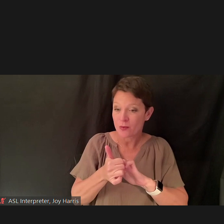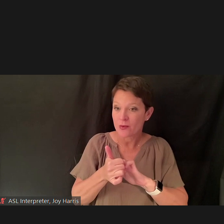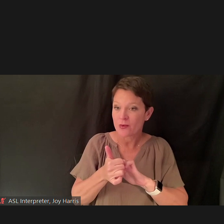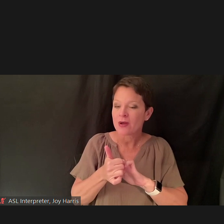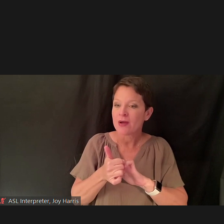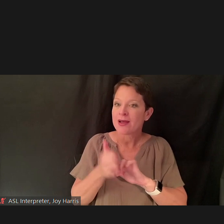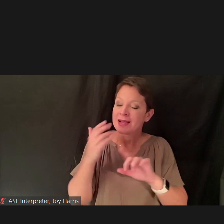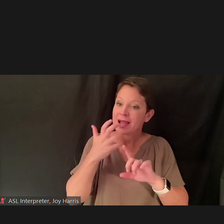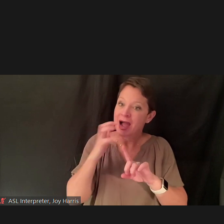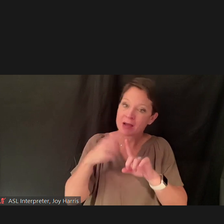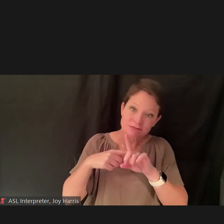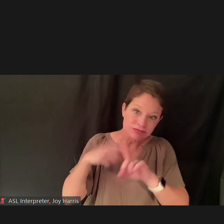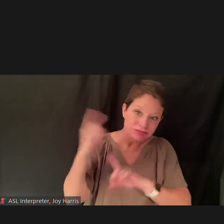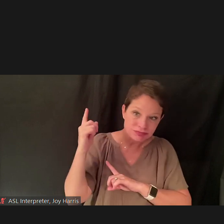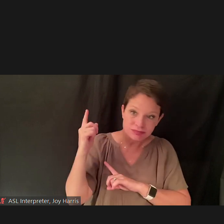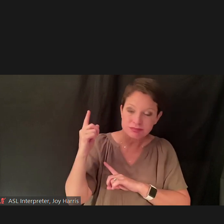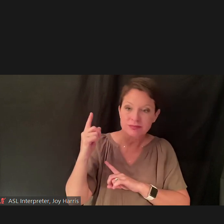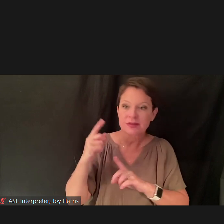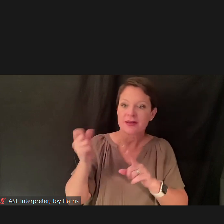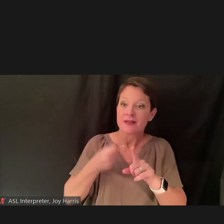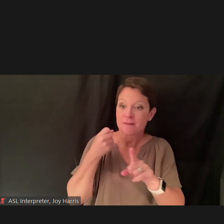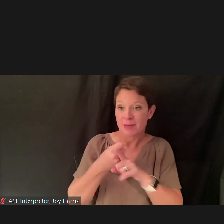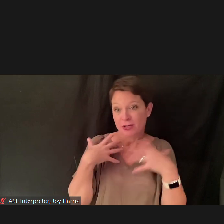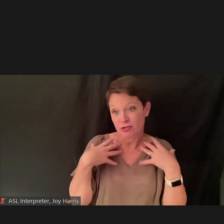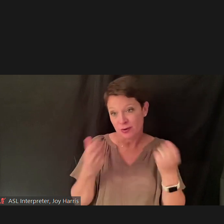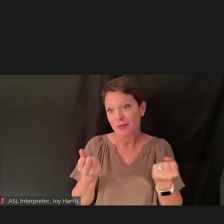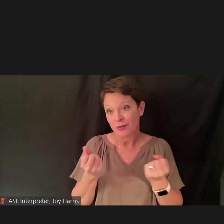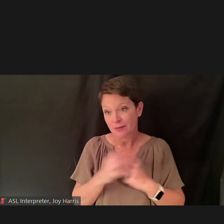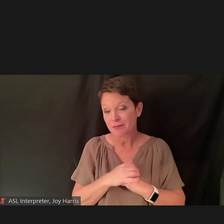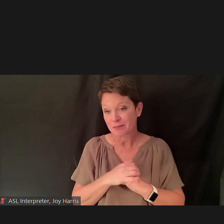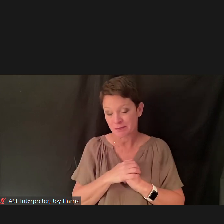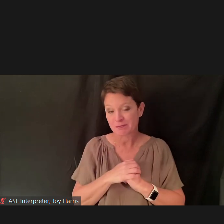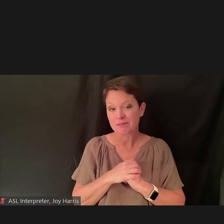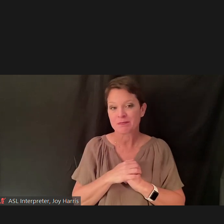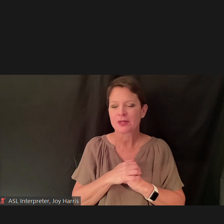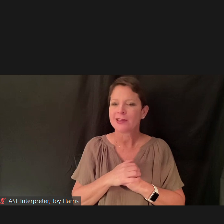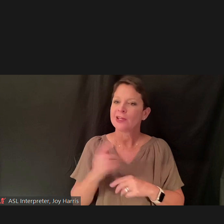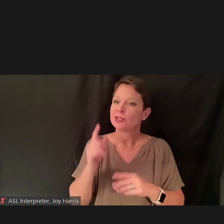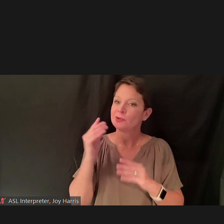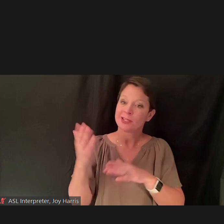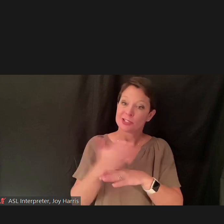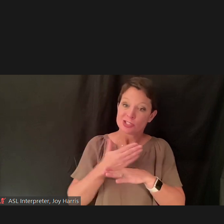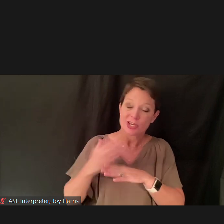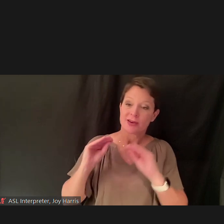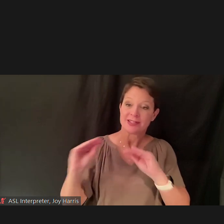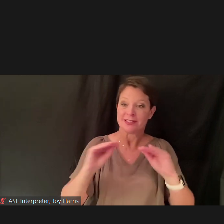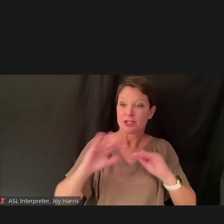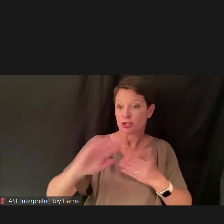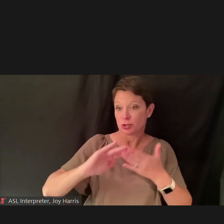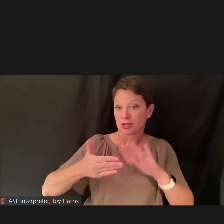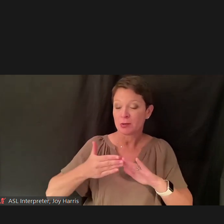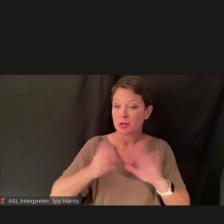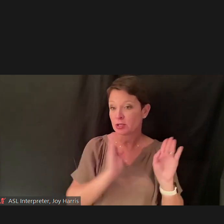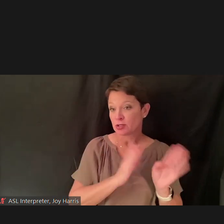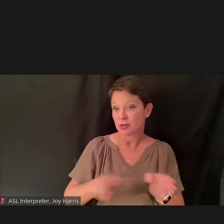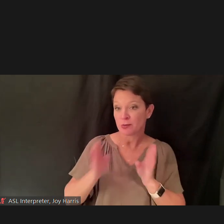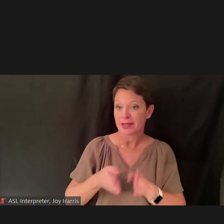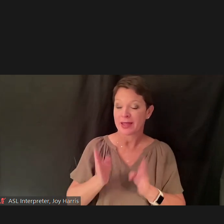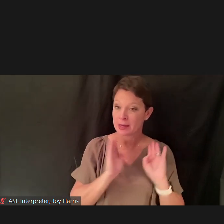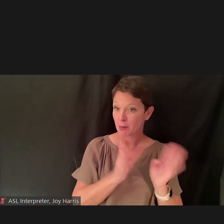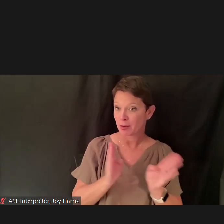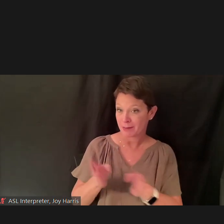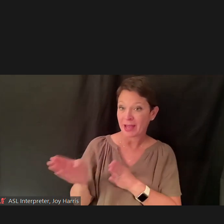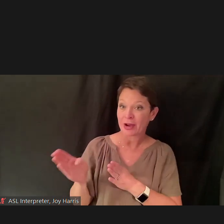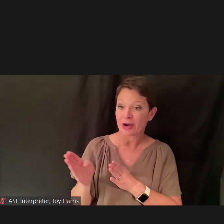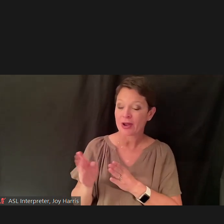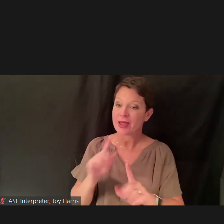can Esperamos que estas compete personas le puedan in the brindar future información precisa y dar and información cheer the sobre teacher calor community to excesivo para que plan, puedan prepare, informar